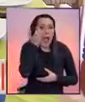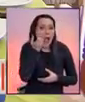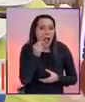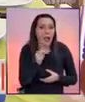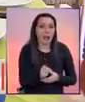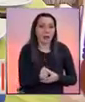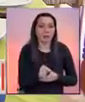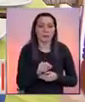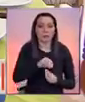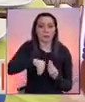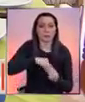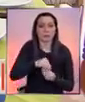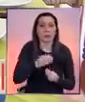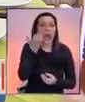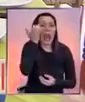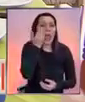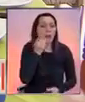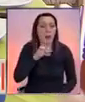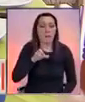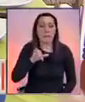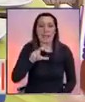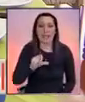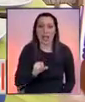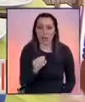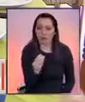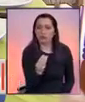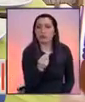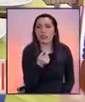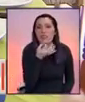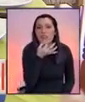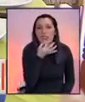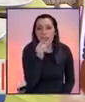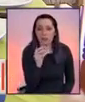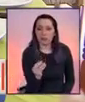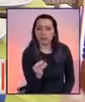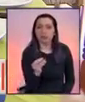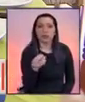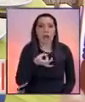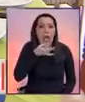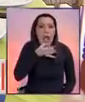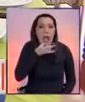hecha con limón de pica, ¿ya? Azúcar,